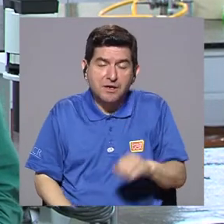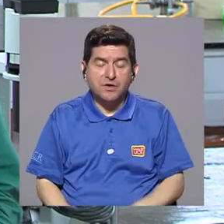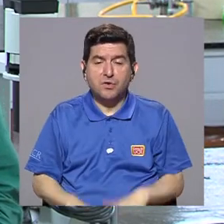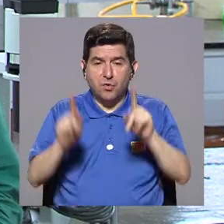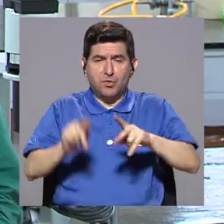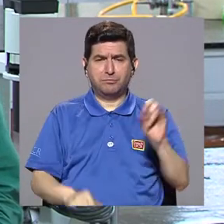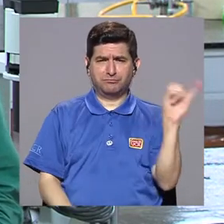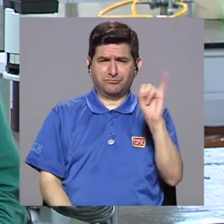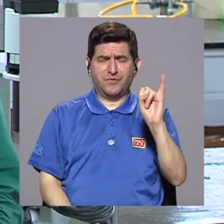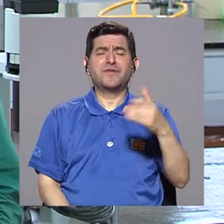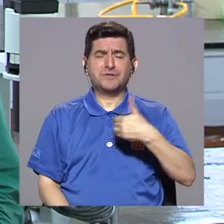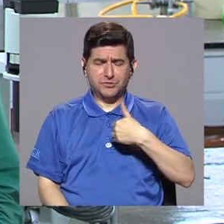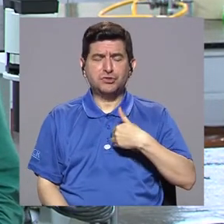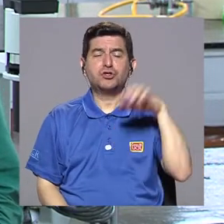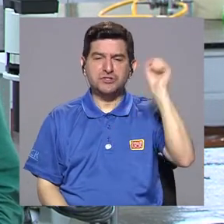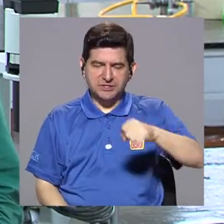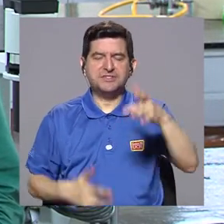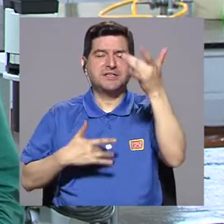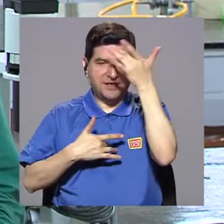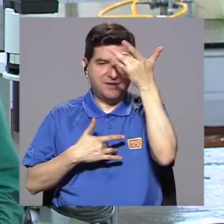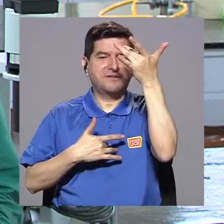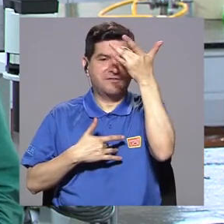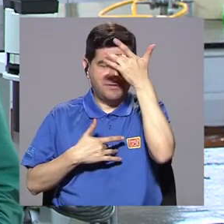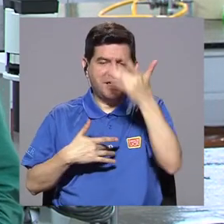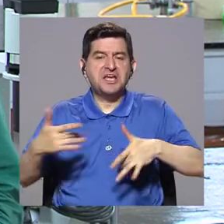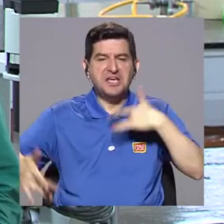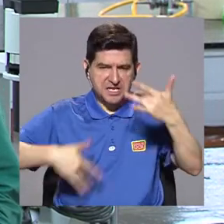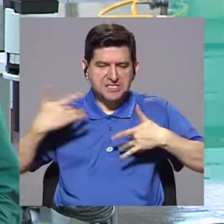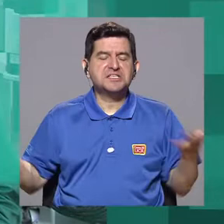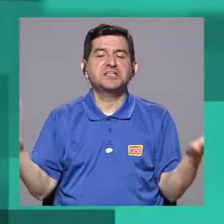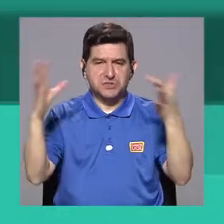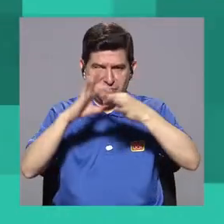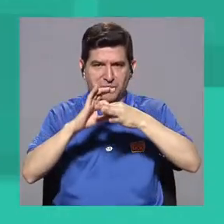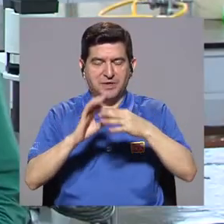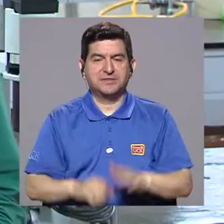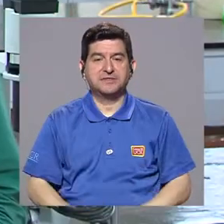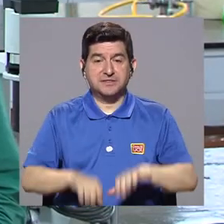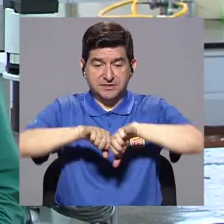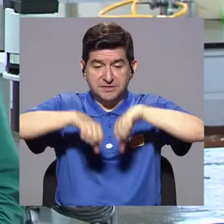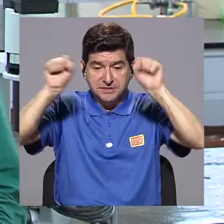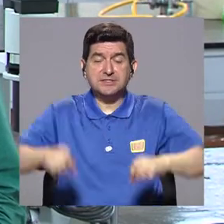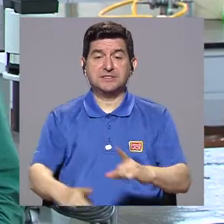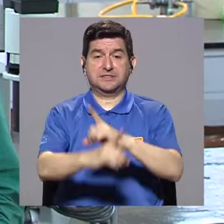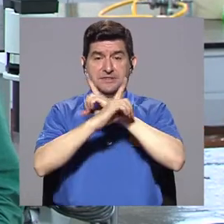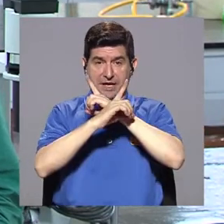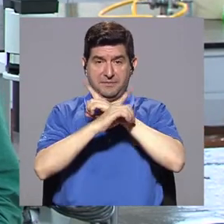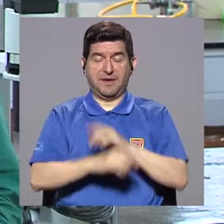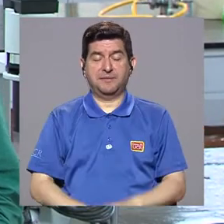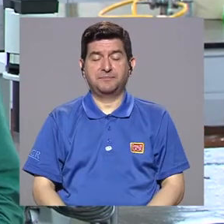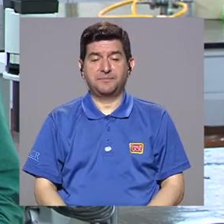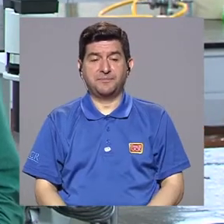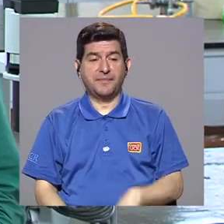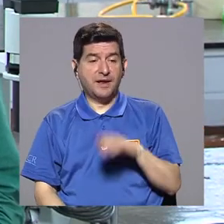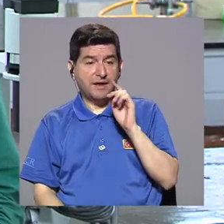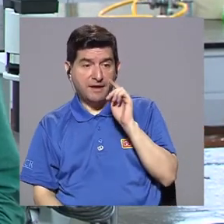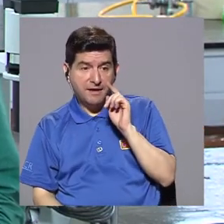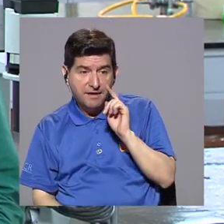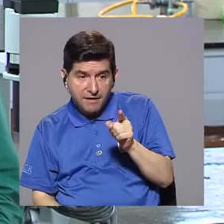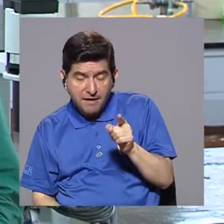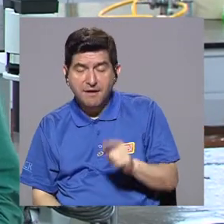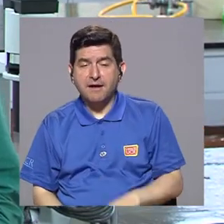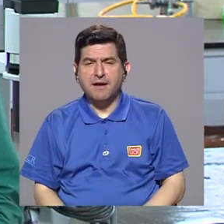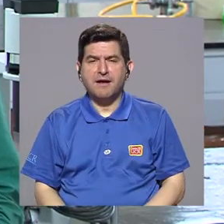de estos infectados que sí van a tener una patología o una sintomatología asociada. El sistema inmunológico es un sistema